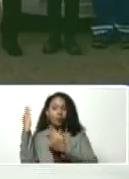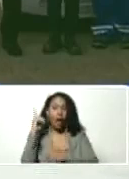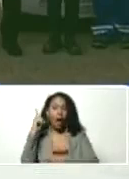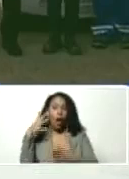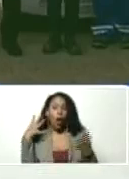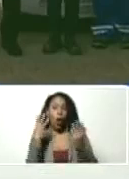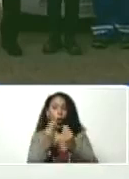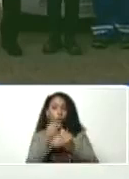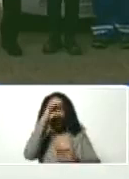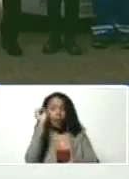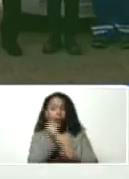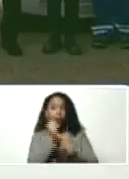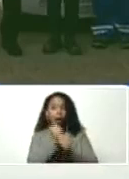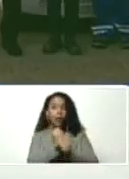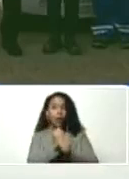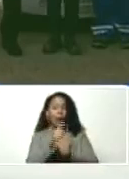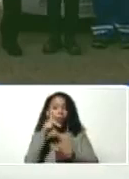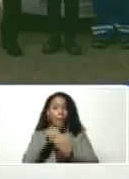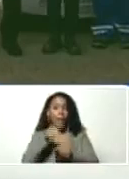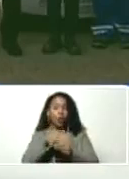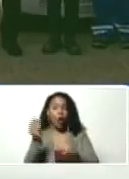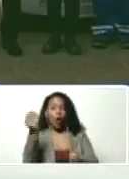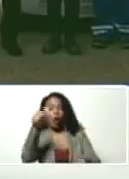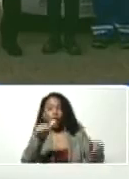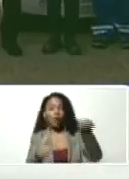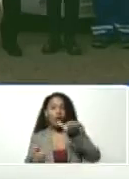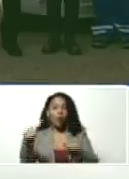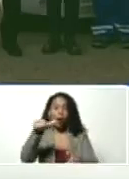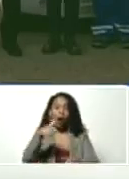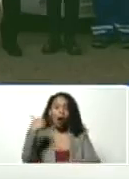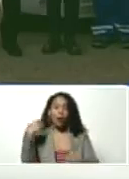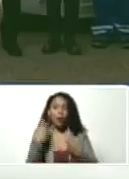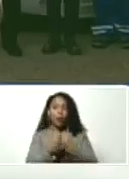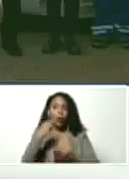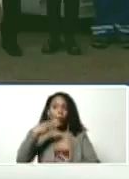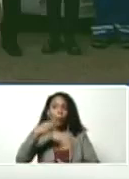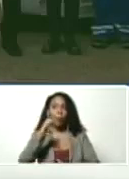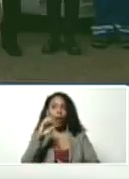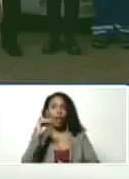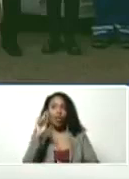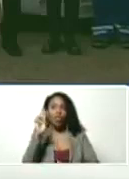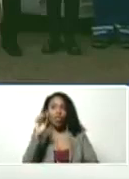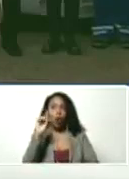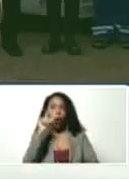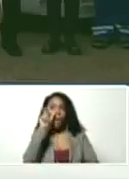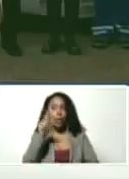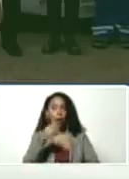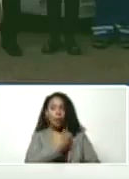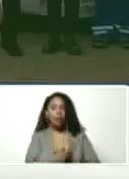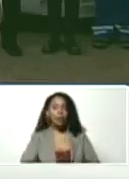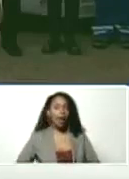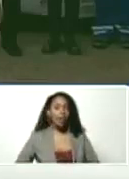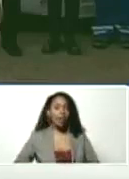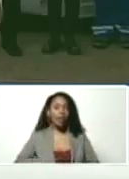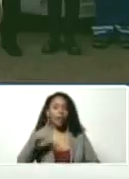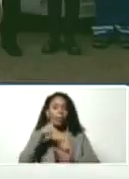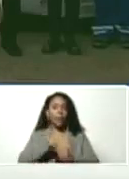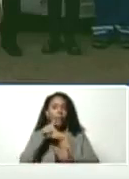la clase obrera petroquímica. Allá está Pedro Rafael Tellechea, presidente de